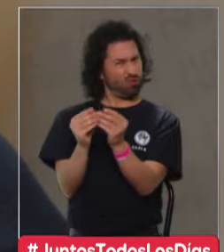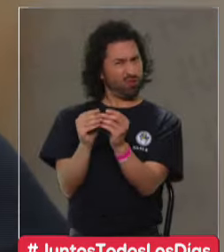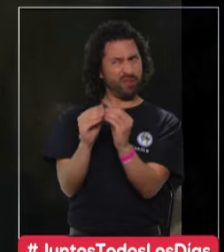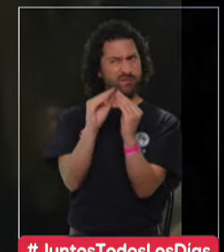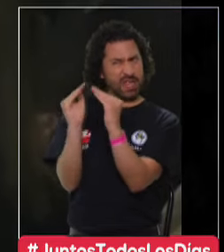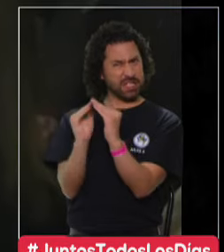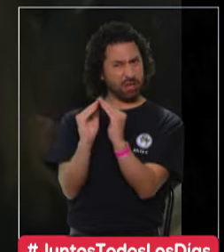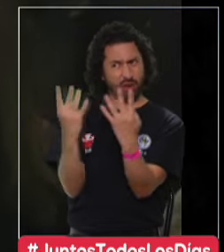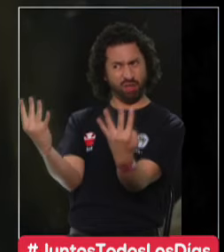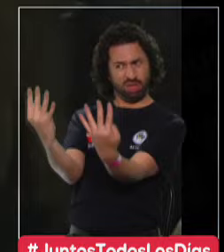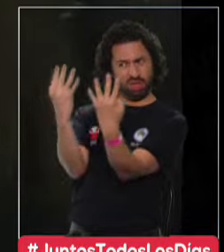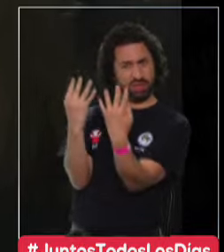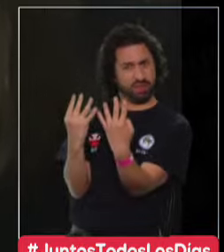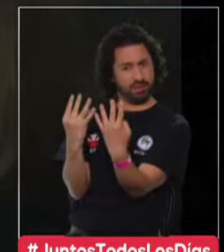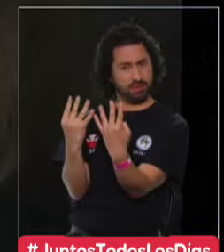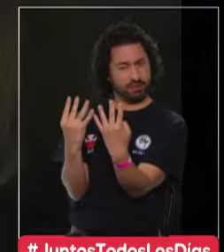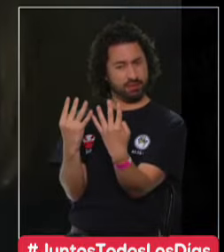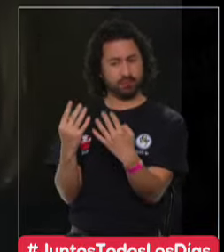afuera.